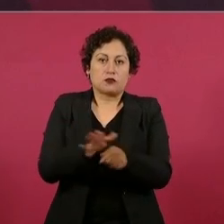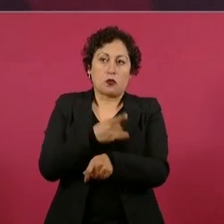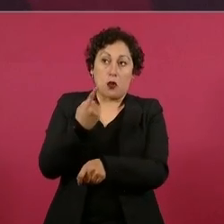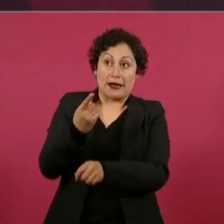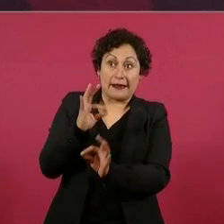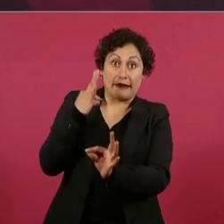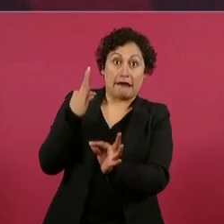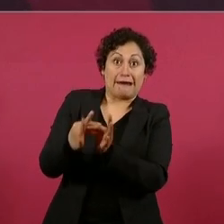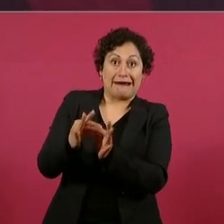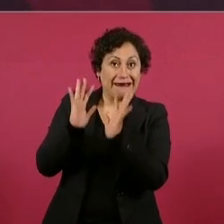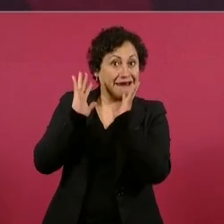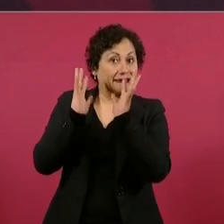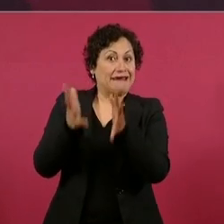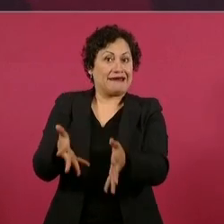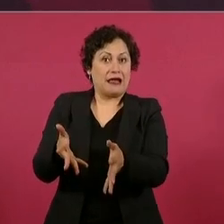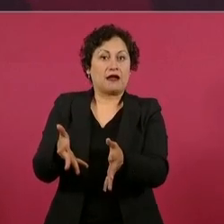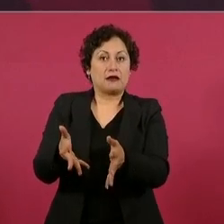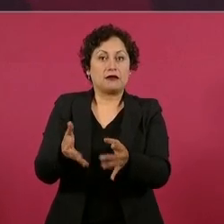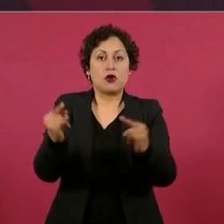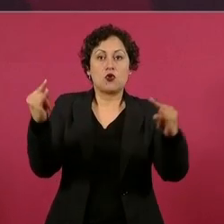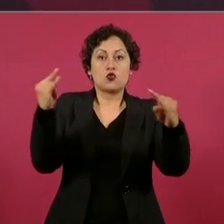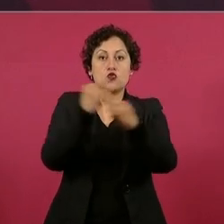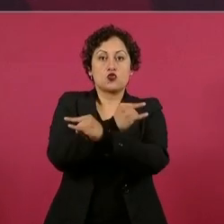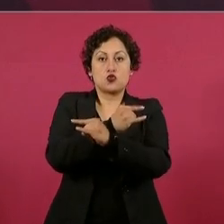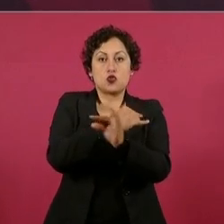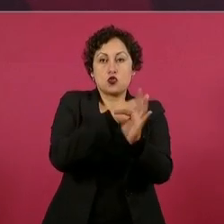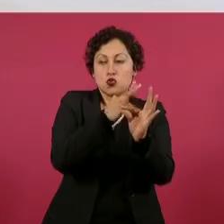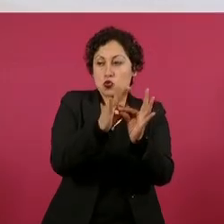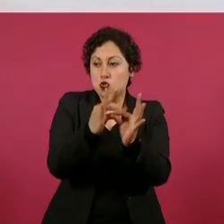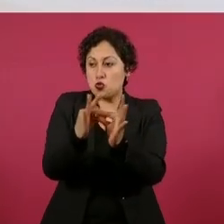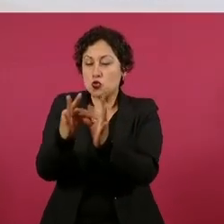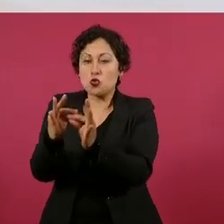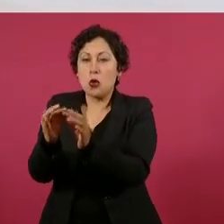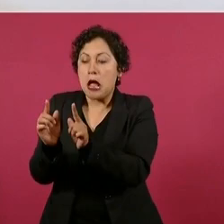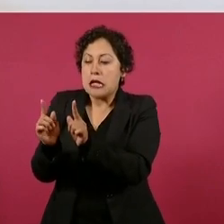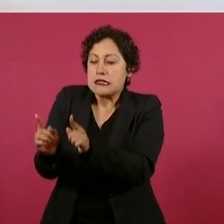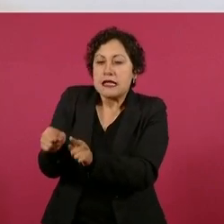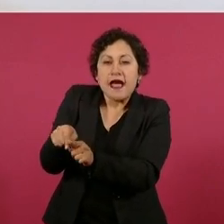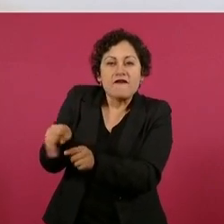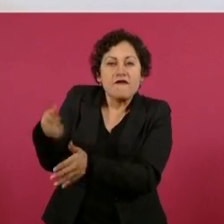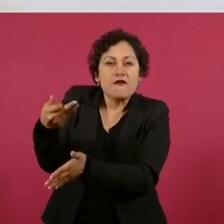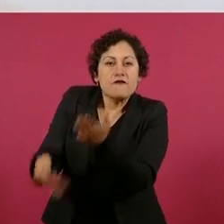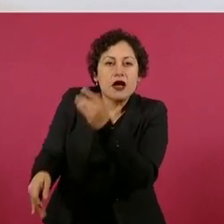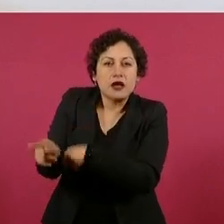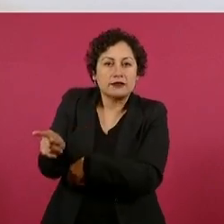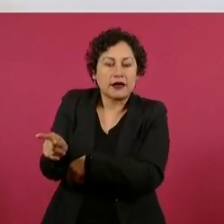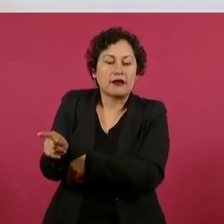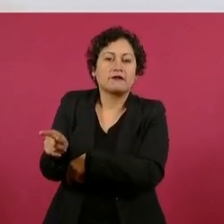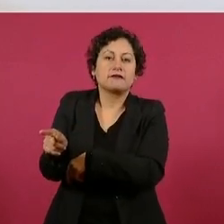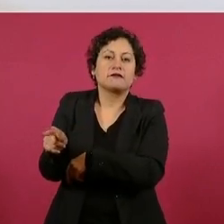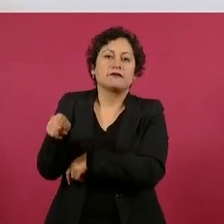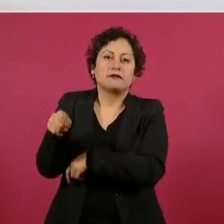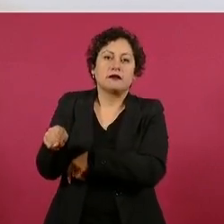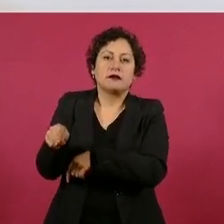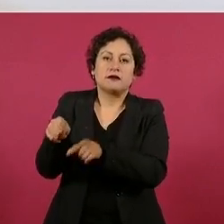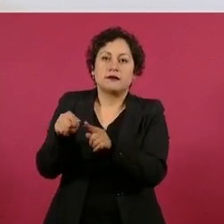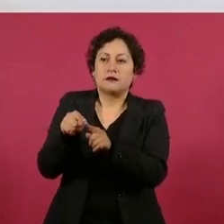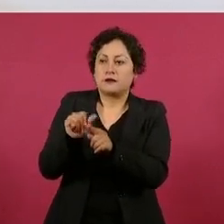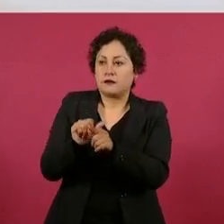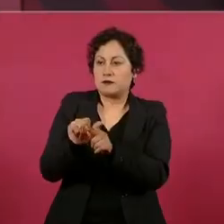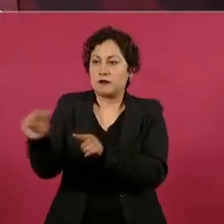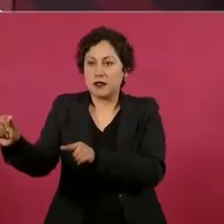terminada prácticamente toda la carretera, solo falta un tramo, que es la llegada